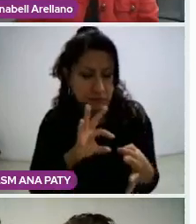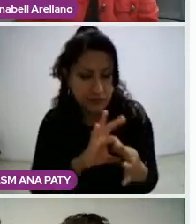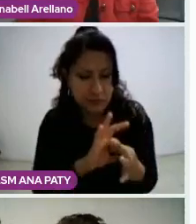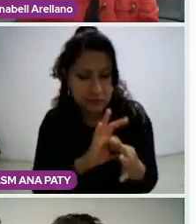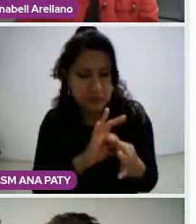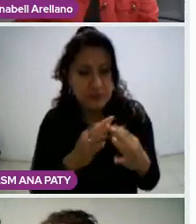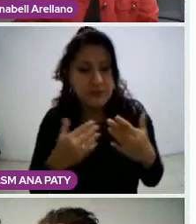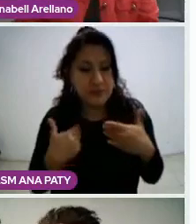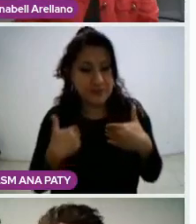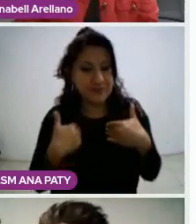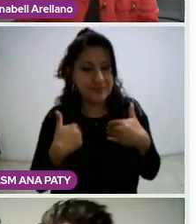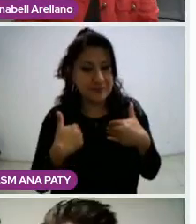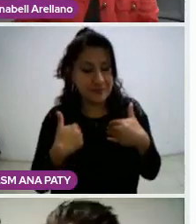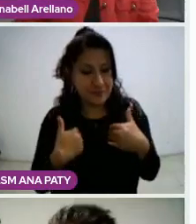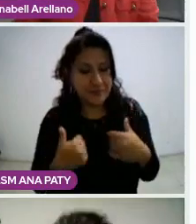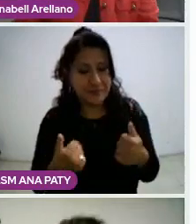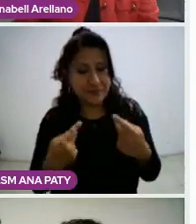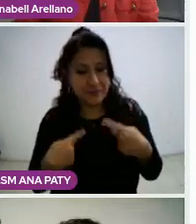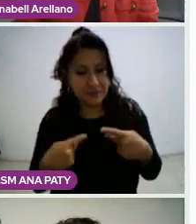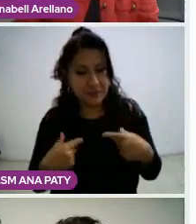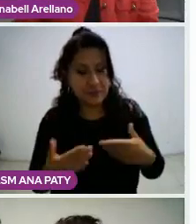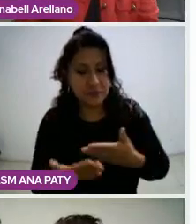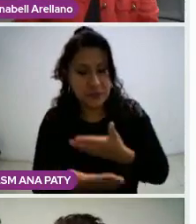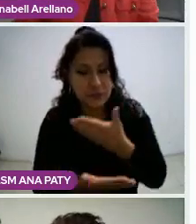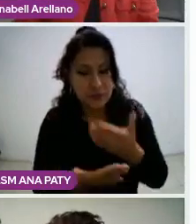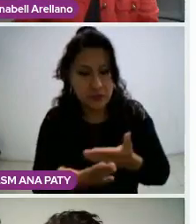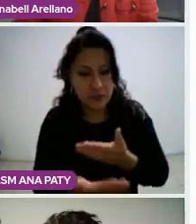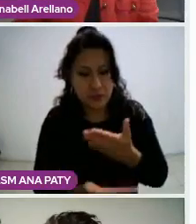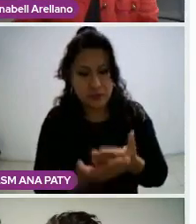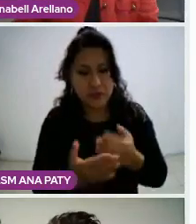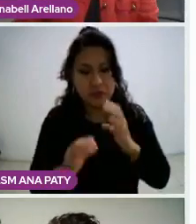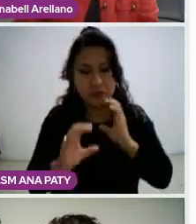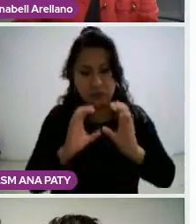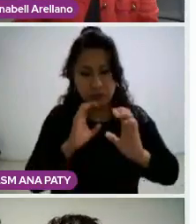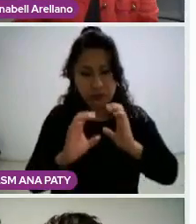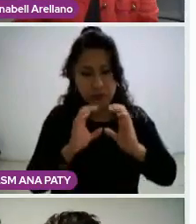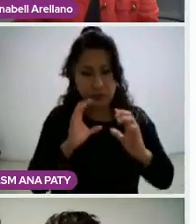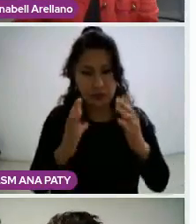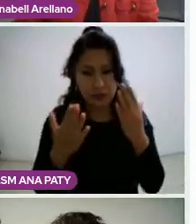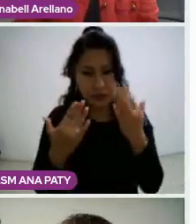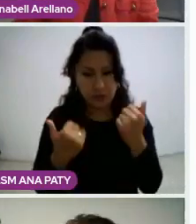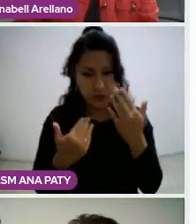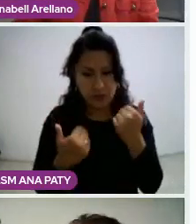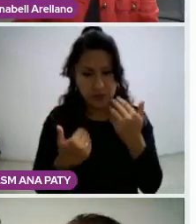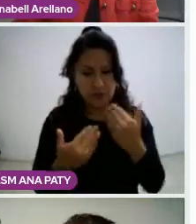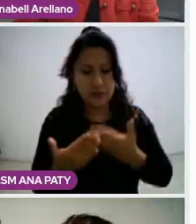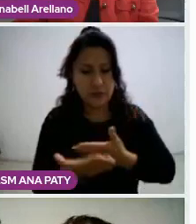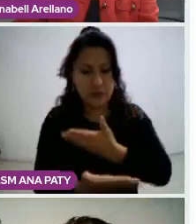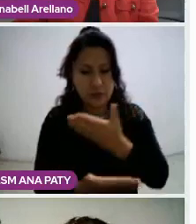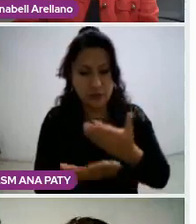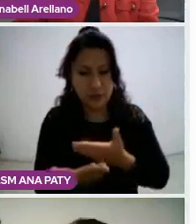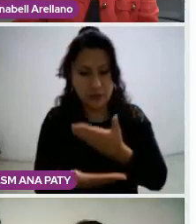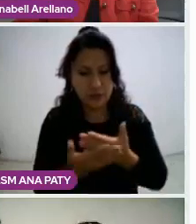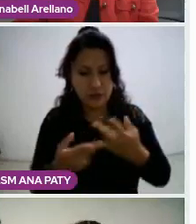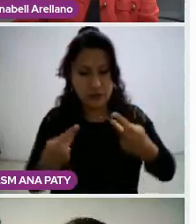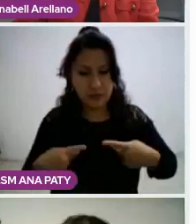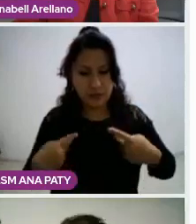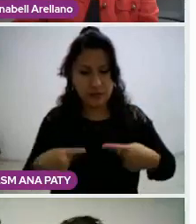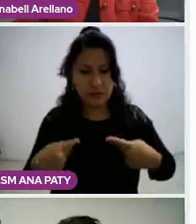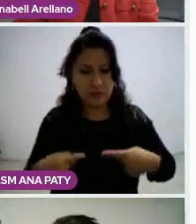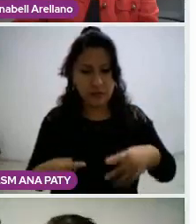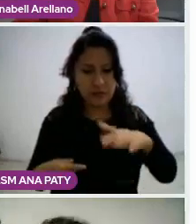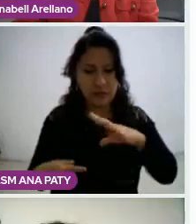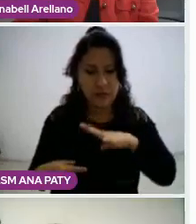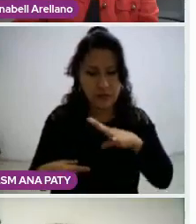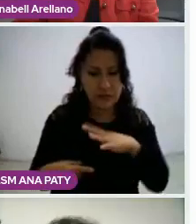una buena dinámica comunicacional. Tienen relaciones interpersonales estereotipadas y rígidas, siempre con las mismas